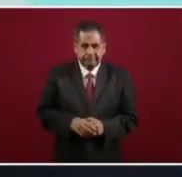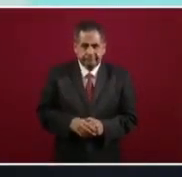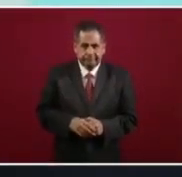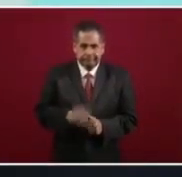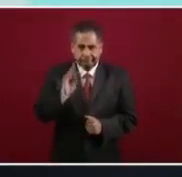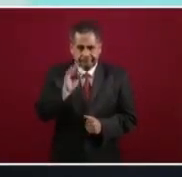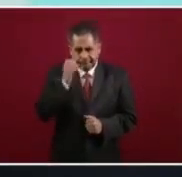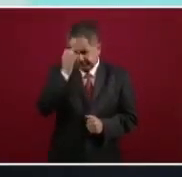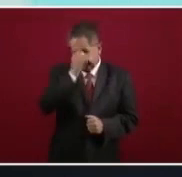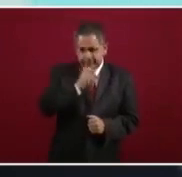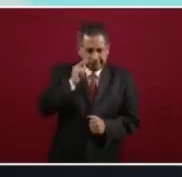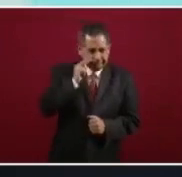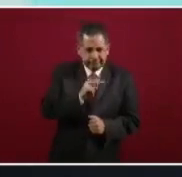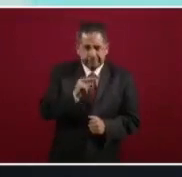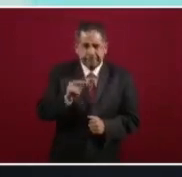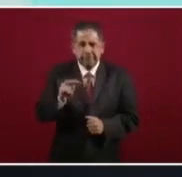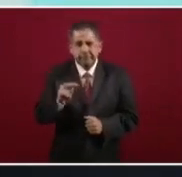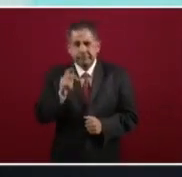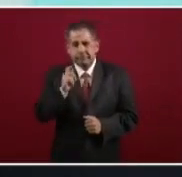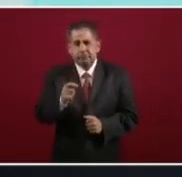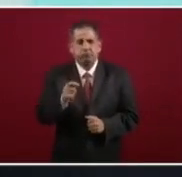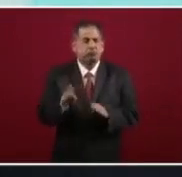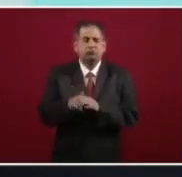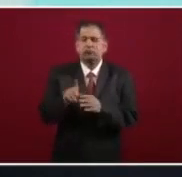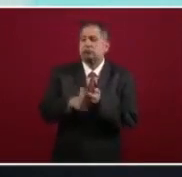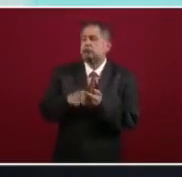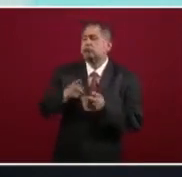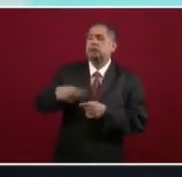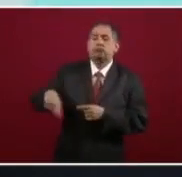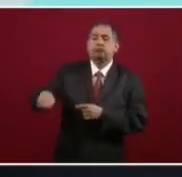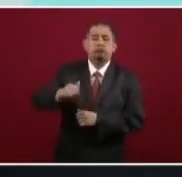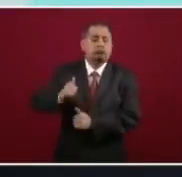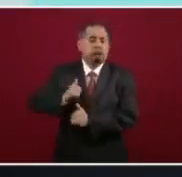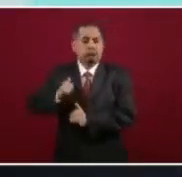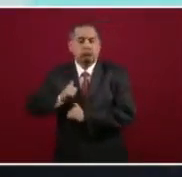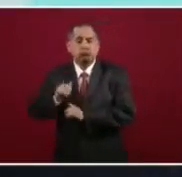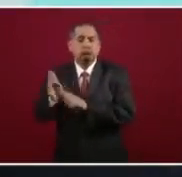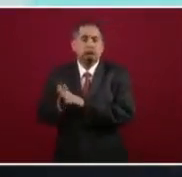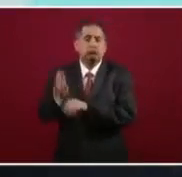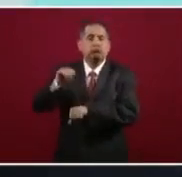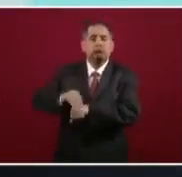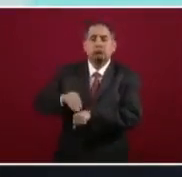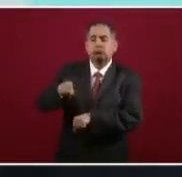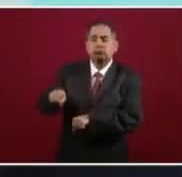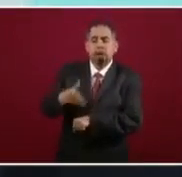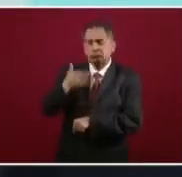revisan el comportamiento de los soldados